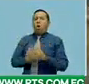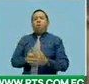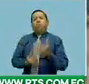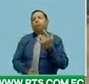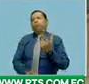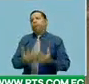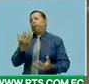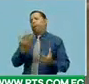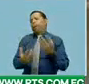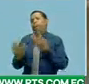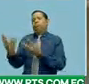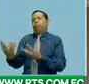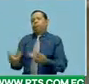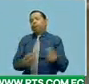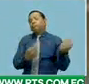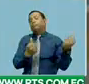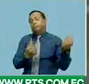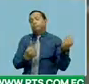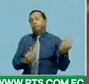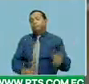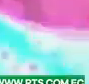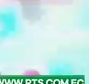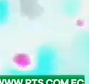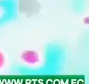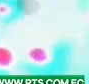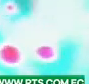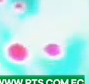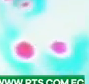Informó Richard Ceballos.